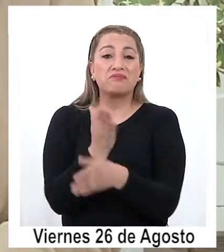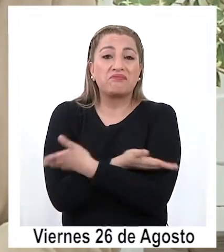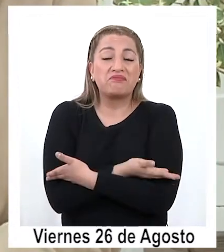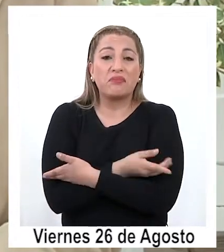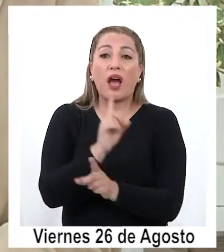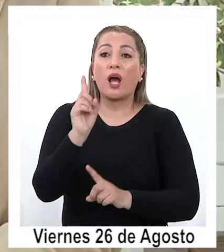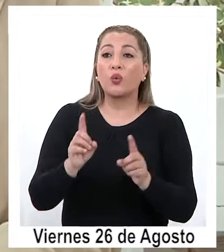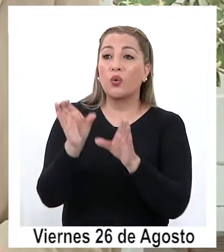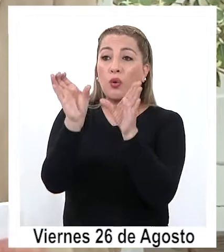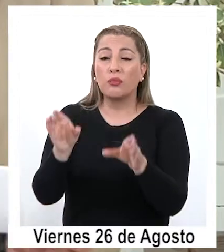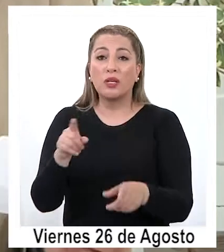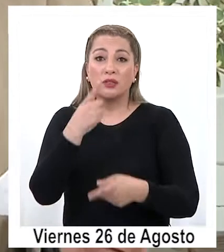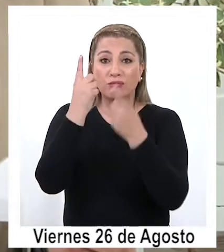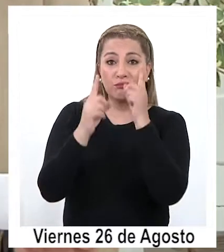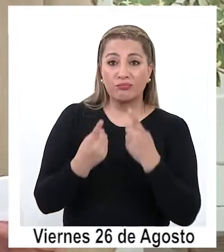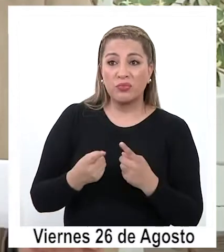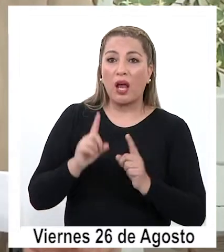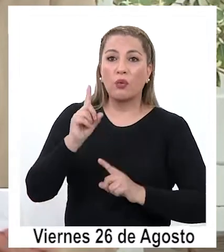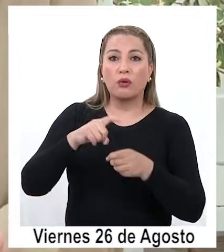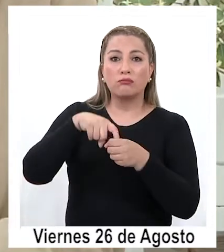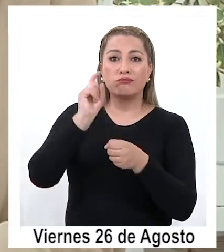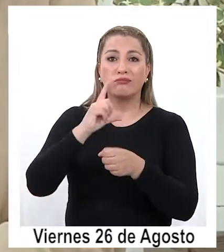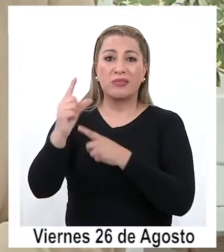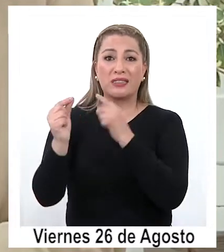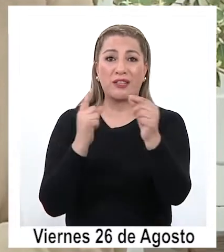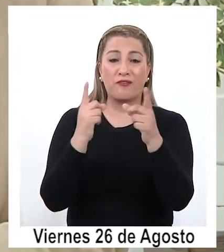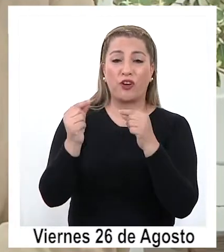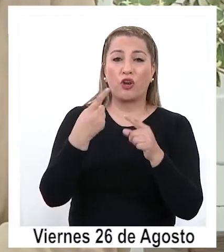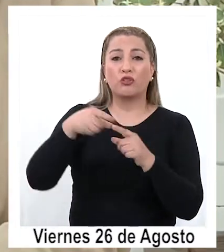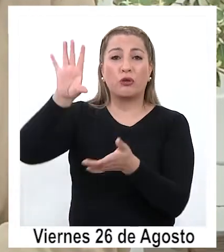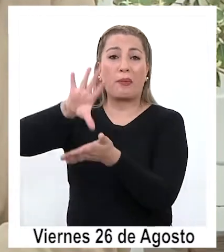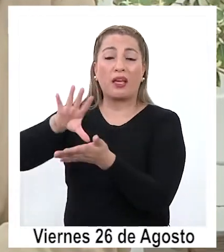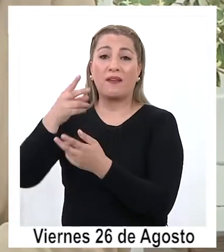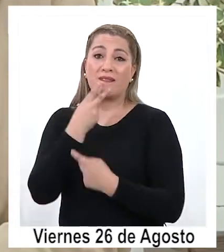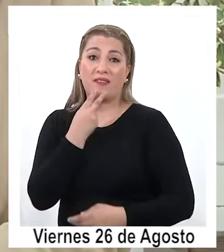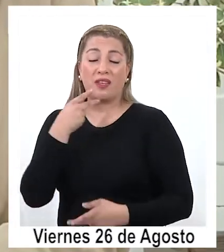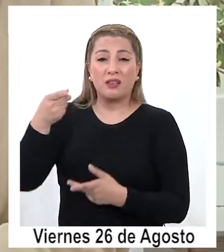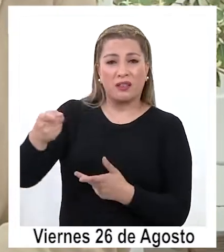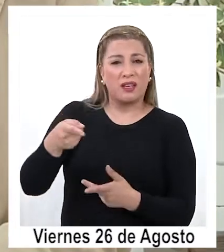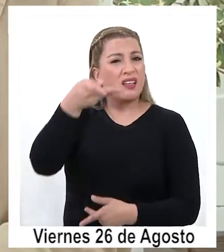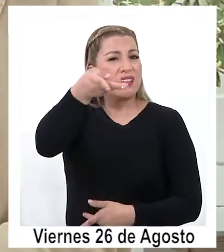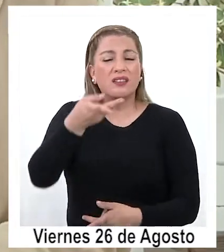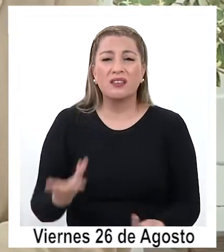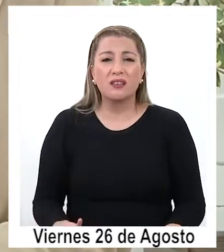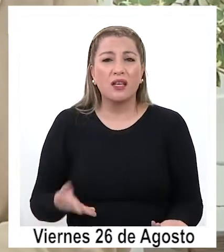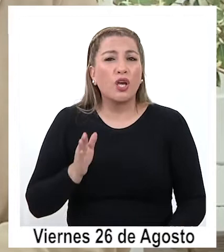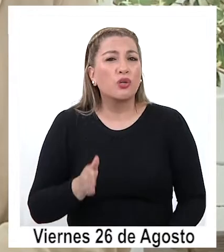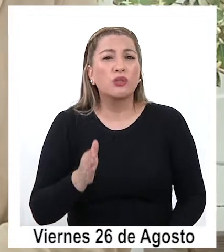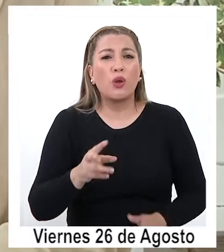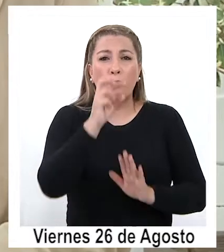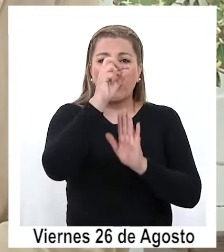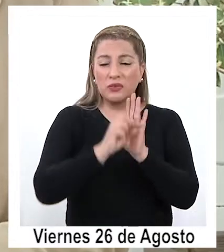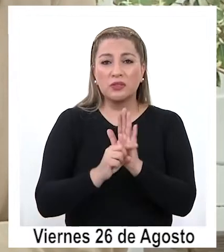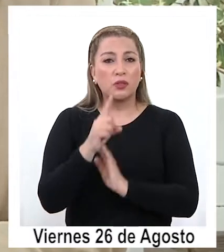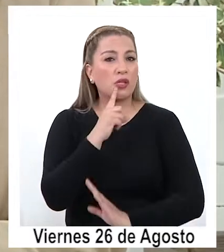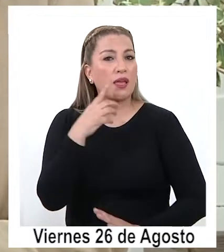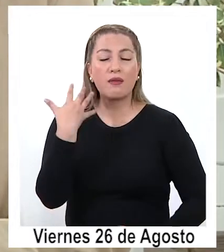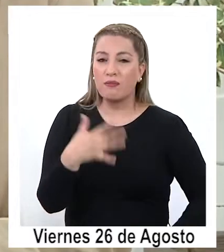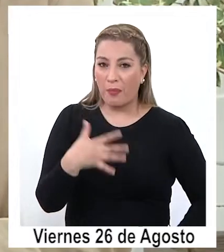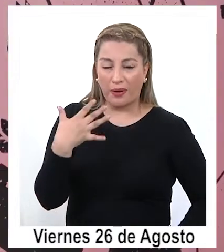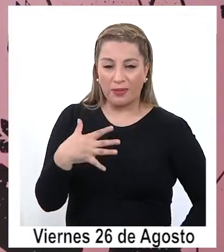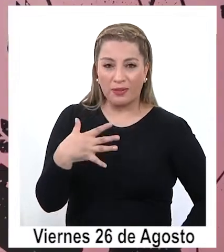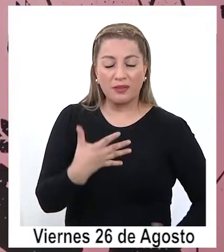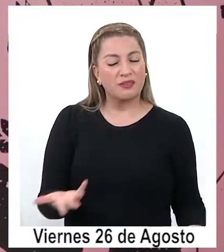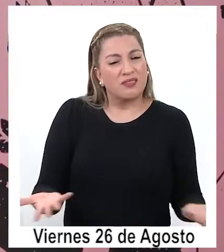de los músicos que eran de la primera orquesta se fueron algunos están fuera del país incluso ¿cómo se le da continuidad a proyectos tan importantes y